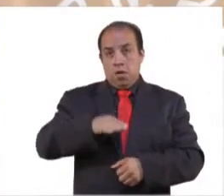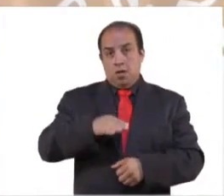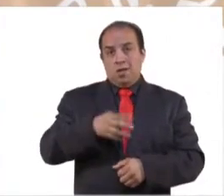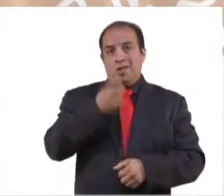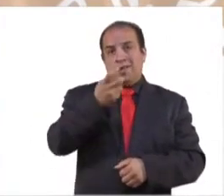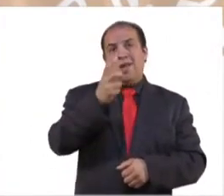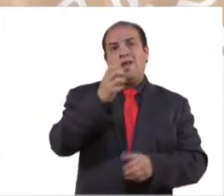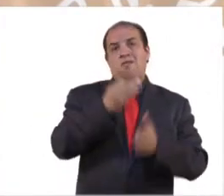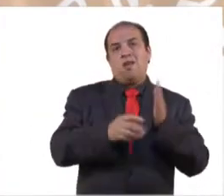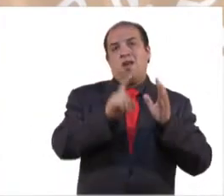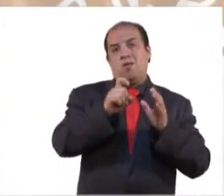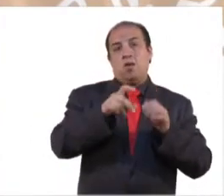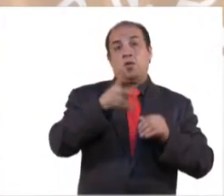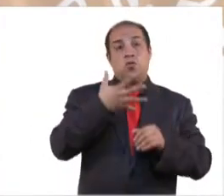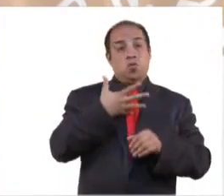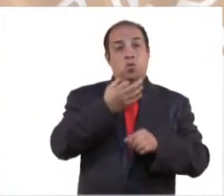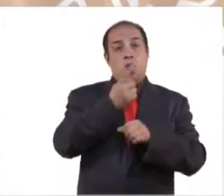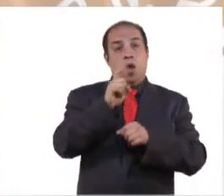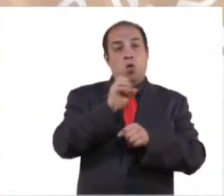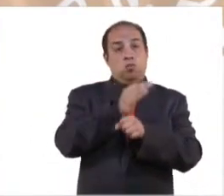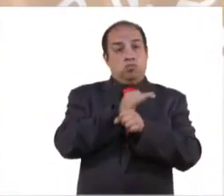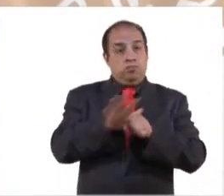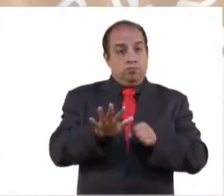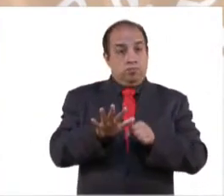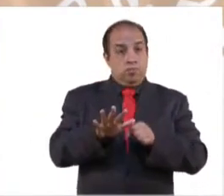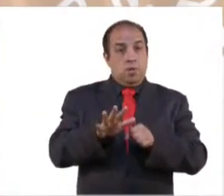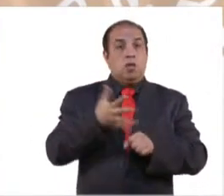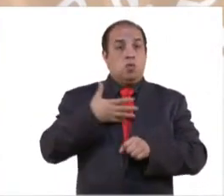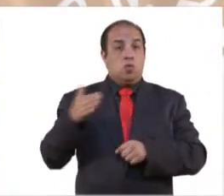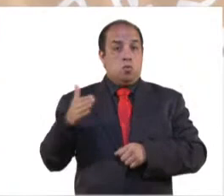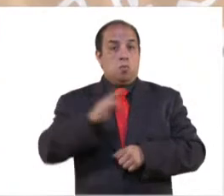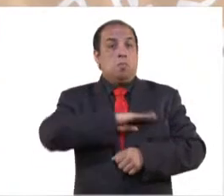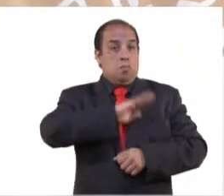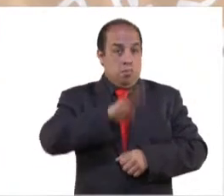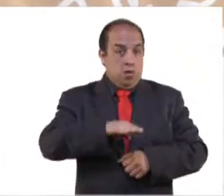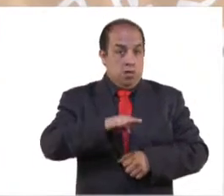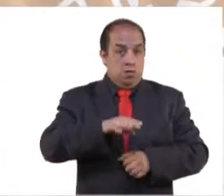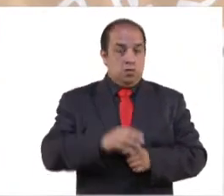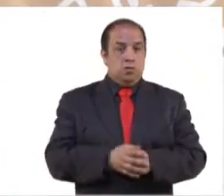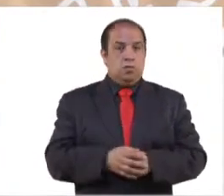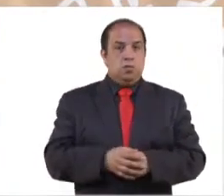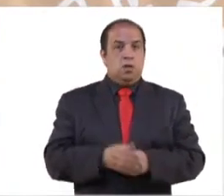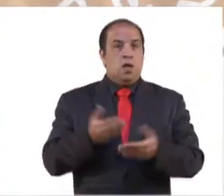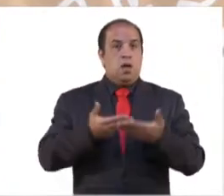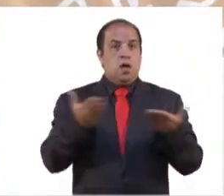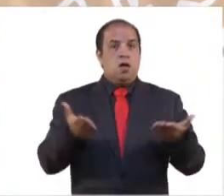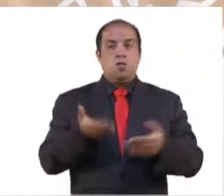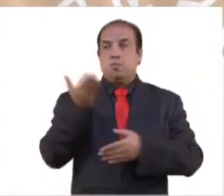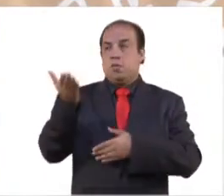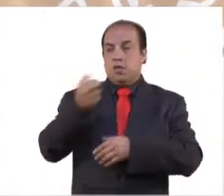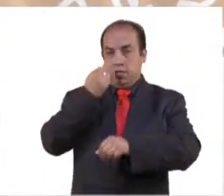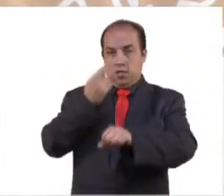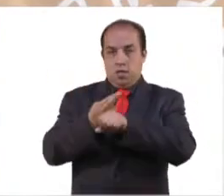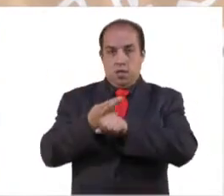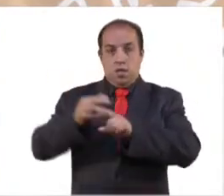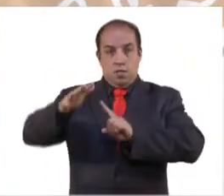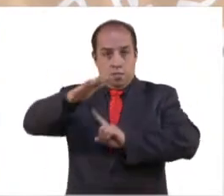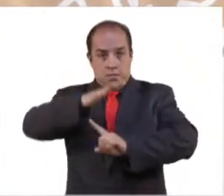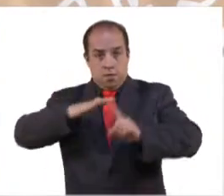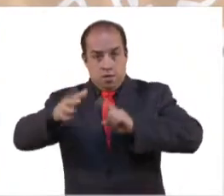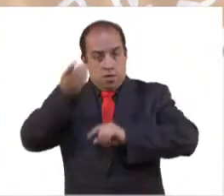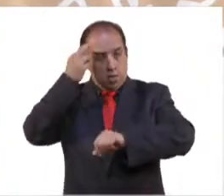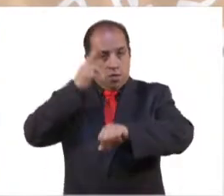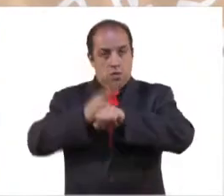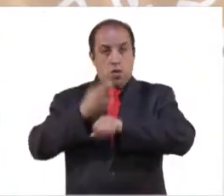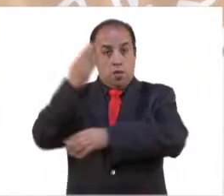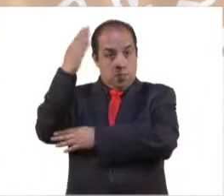estuvo el agua suficiente y de todas maneras se presentaron muertes de peces. Entonces, en este momento le pedí yo a la Secretaría de Medio Ambiente, a la Directora